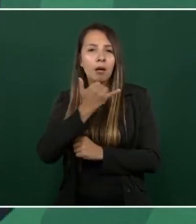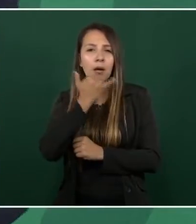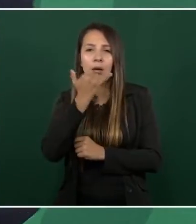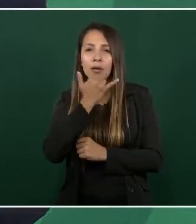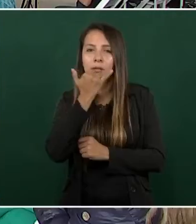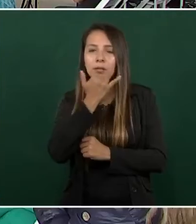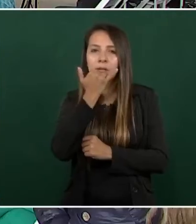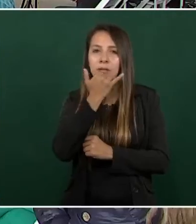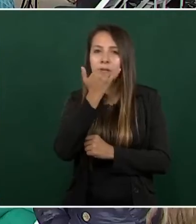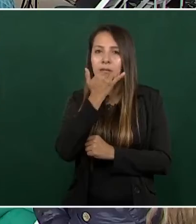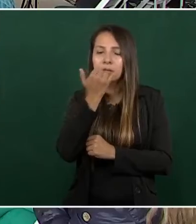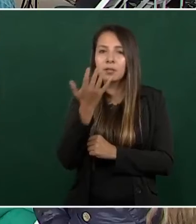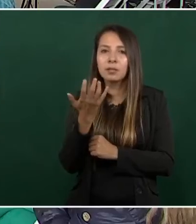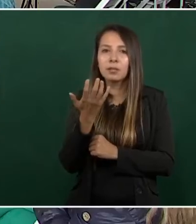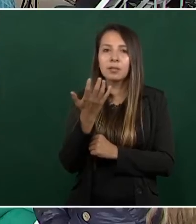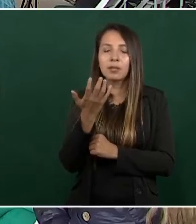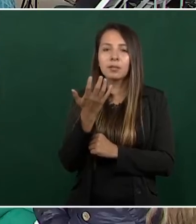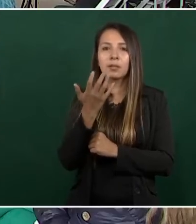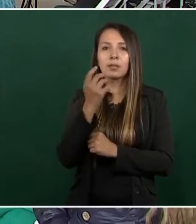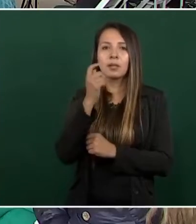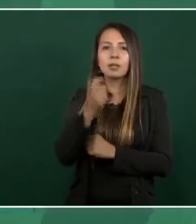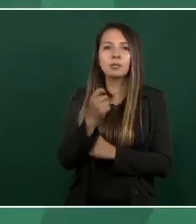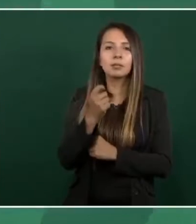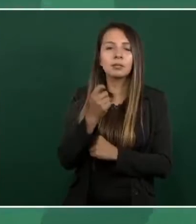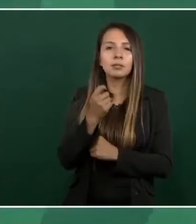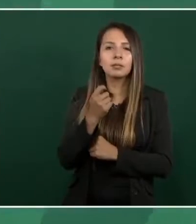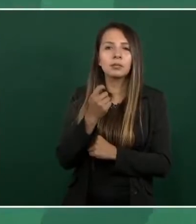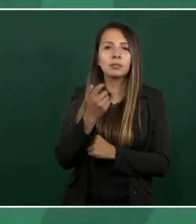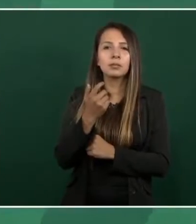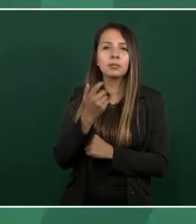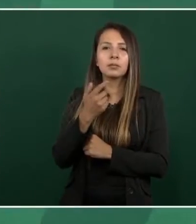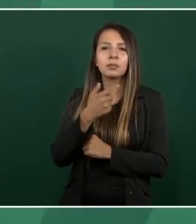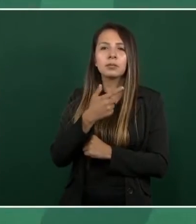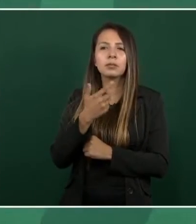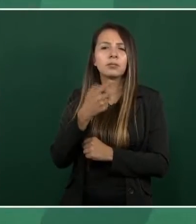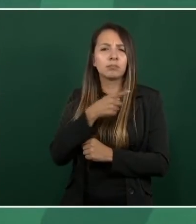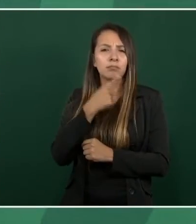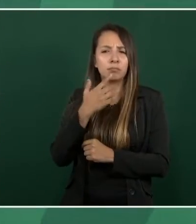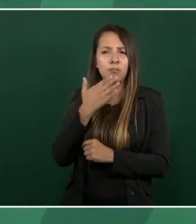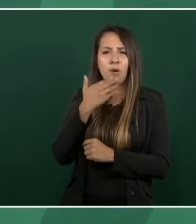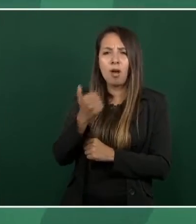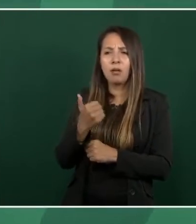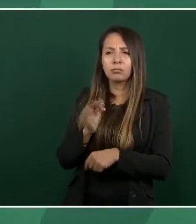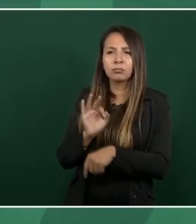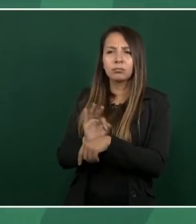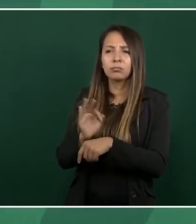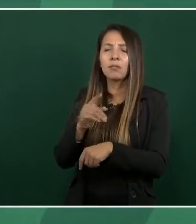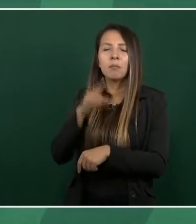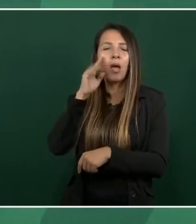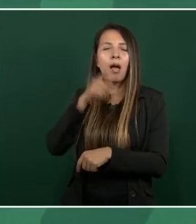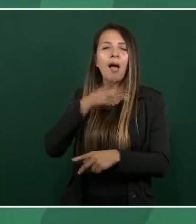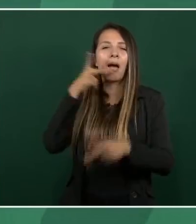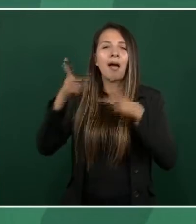acerca de que no iba a haber impunidad, pensaban que era discurso,